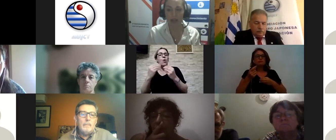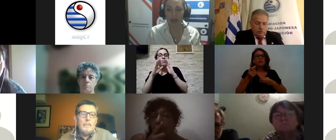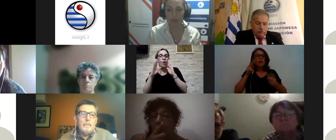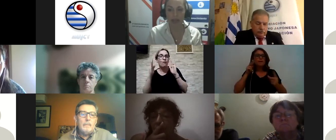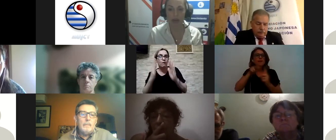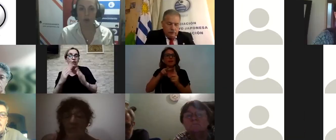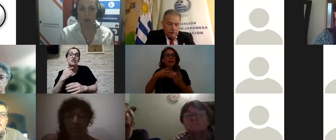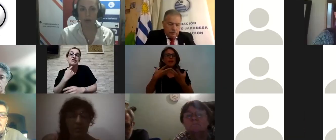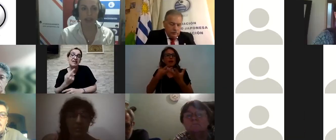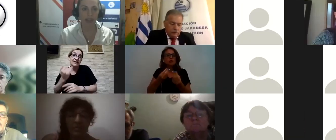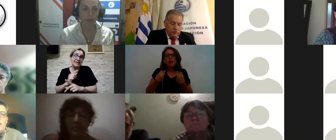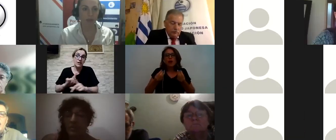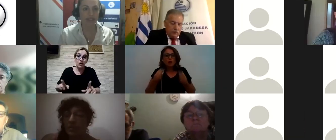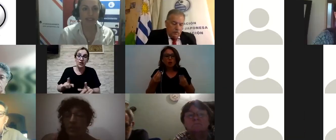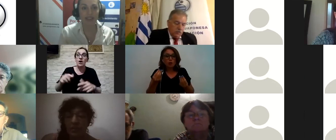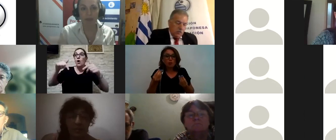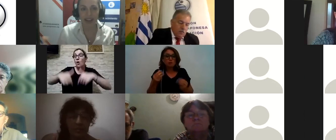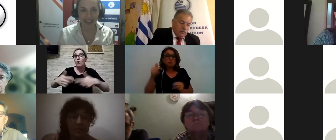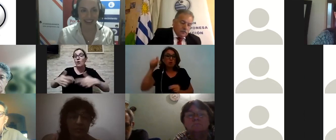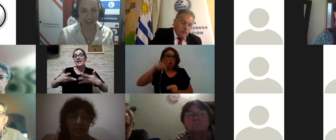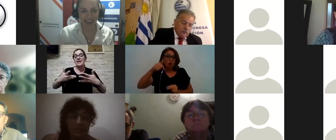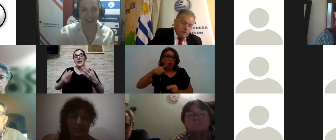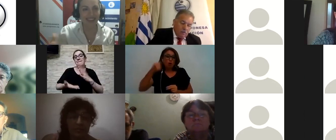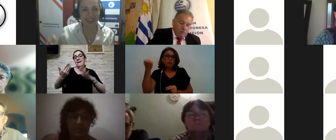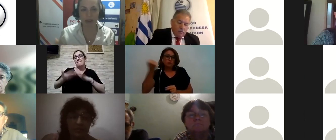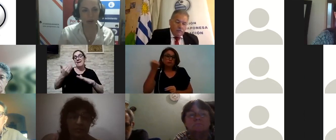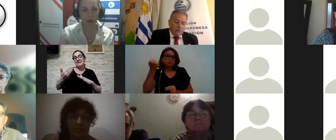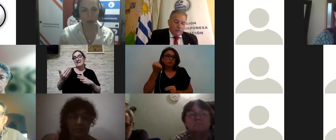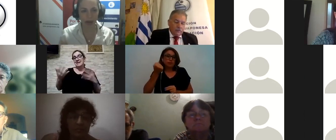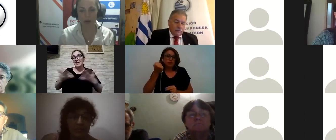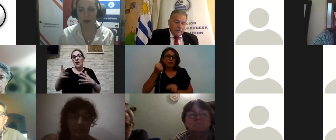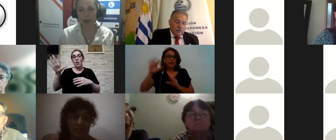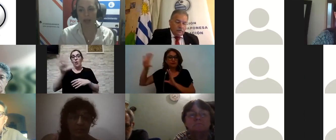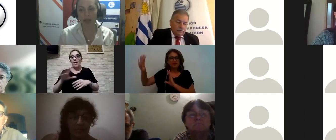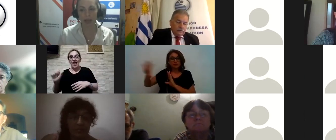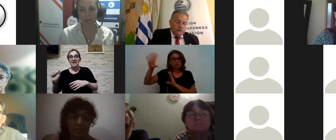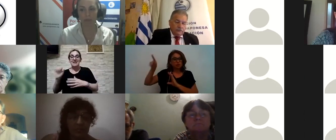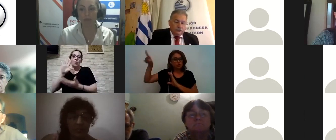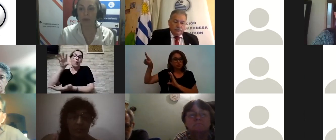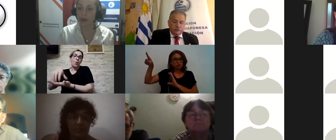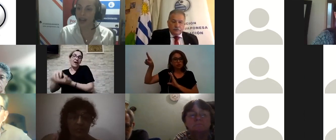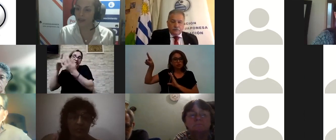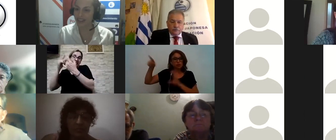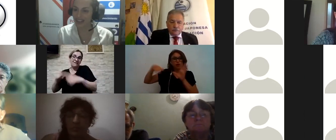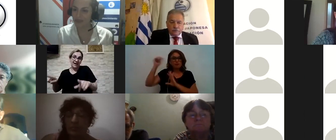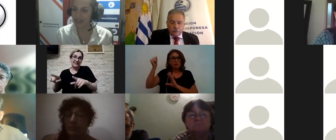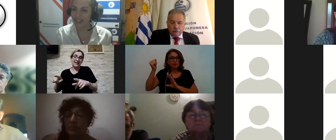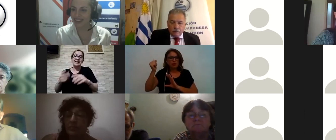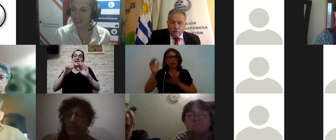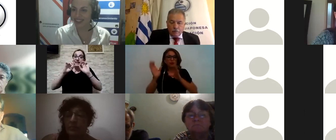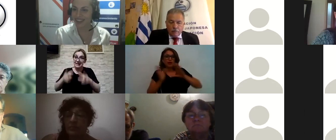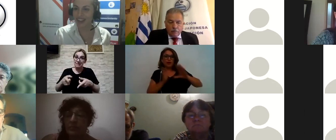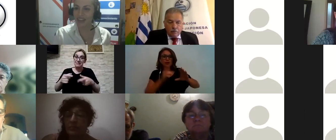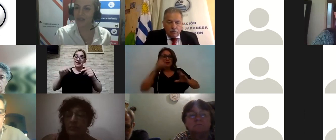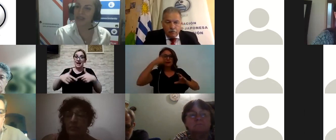útil porque hoy por hoy tiene mucha incidencia más en Asia o en otros lugares ¿no? y por otro lado Esteban mirá que